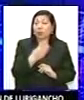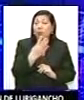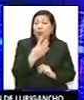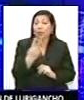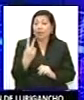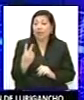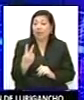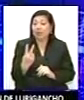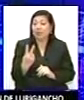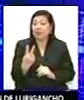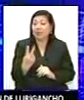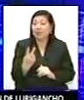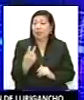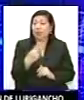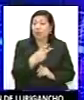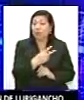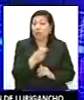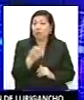142,